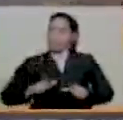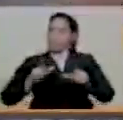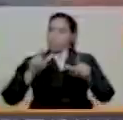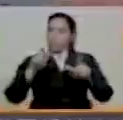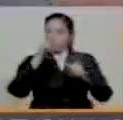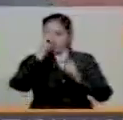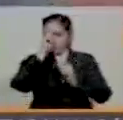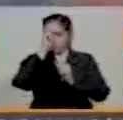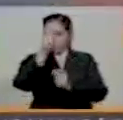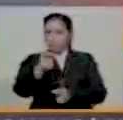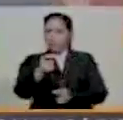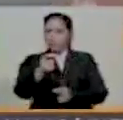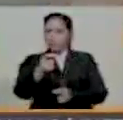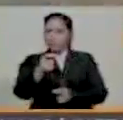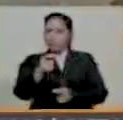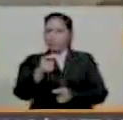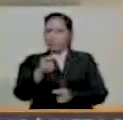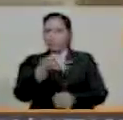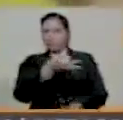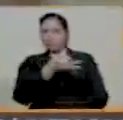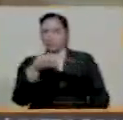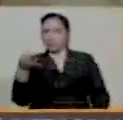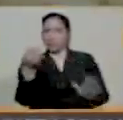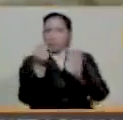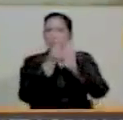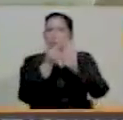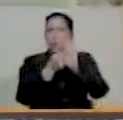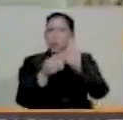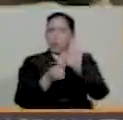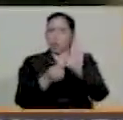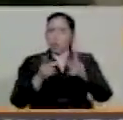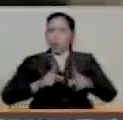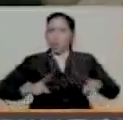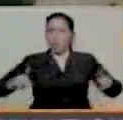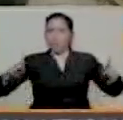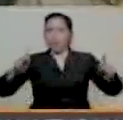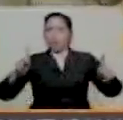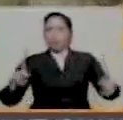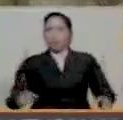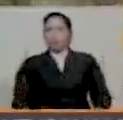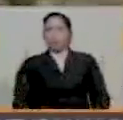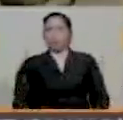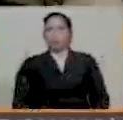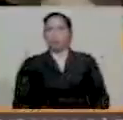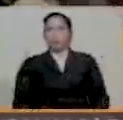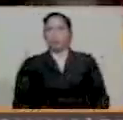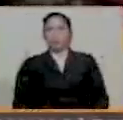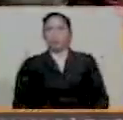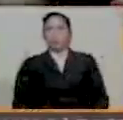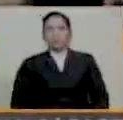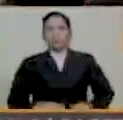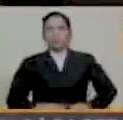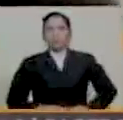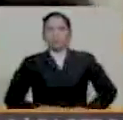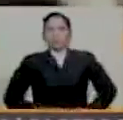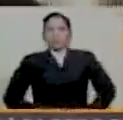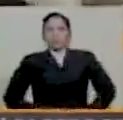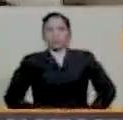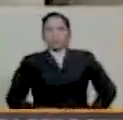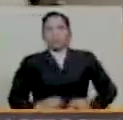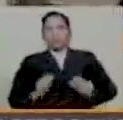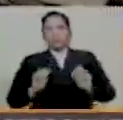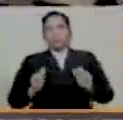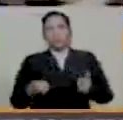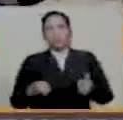los bachilleres con excelente promedio en la Plaza Bicentenario. Y demás autoridades presentes, damos inicio a este acto nacional